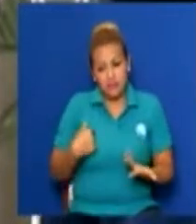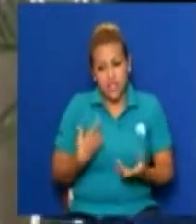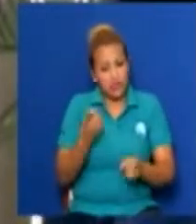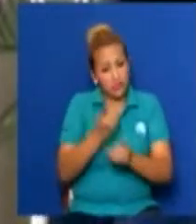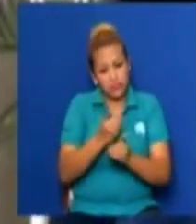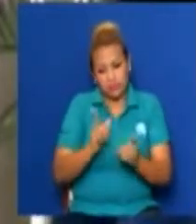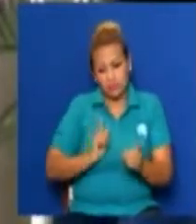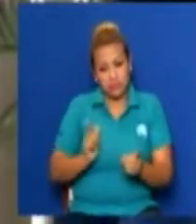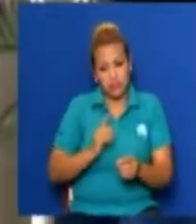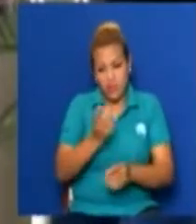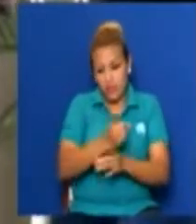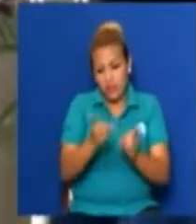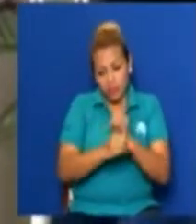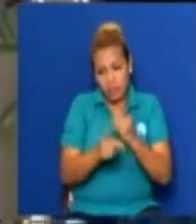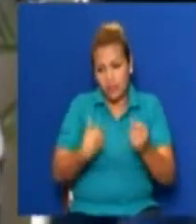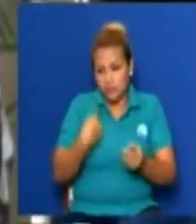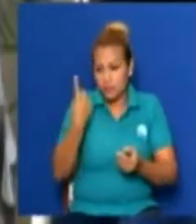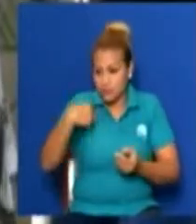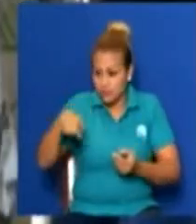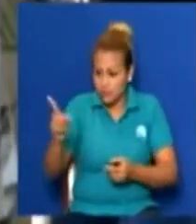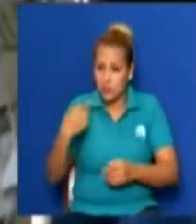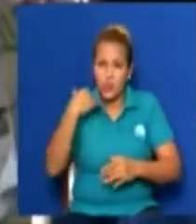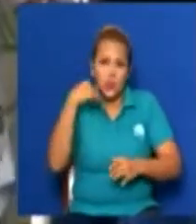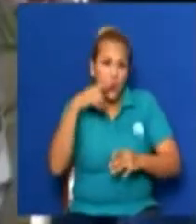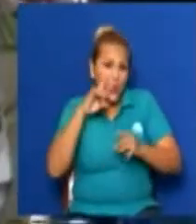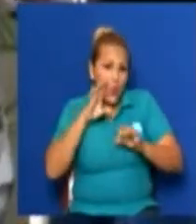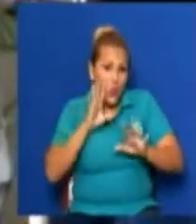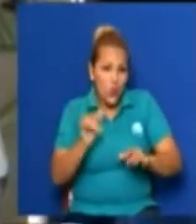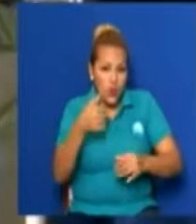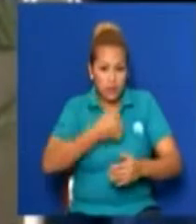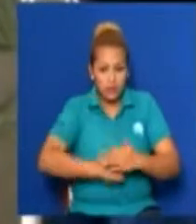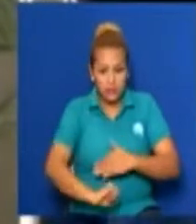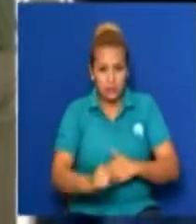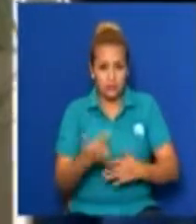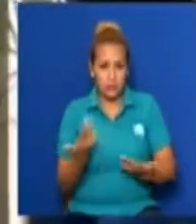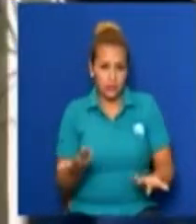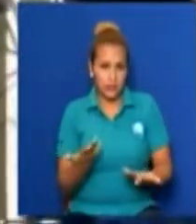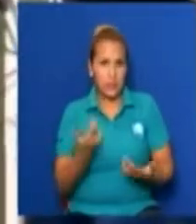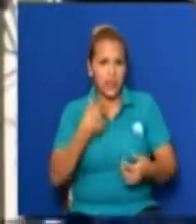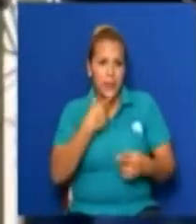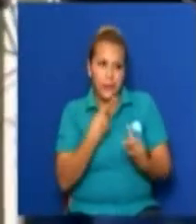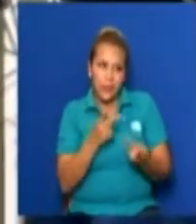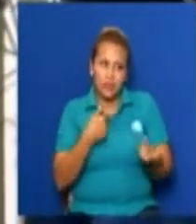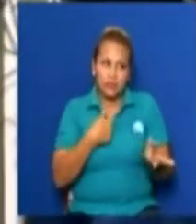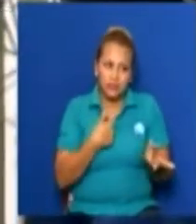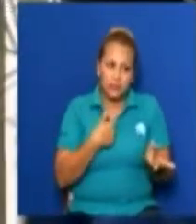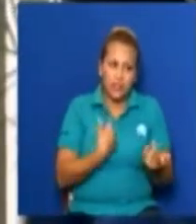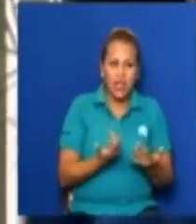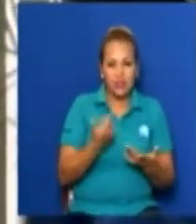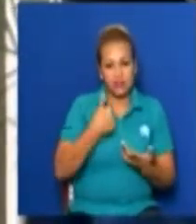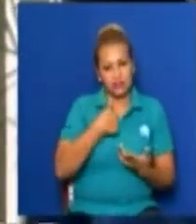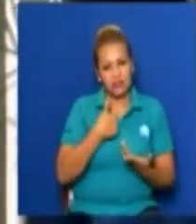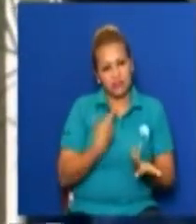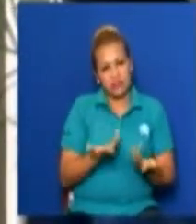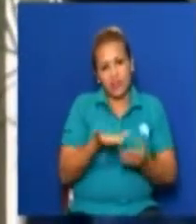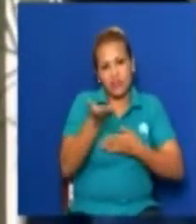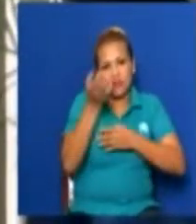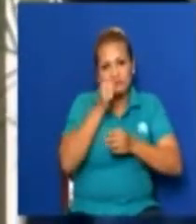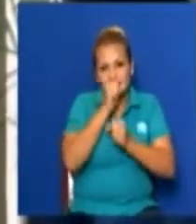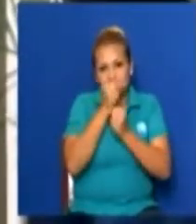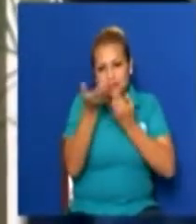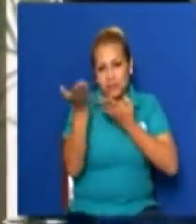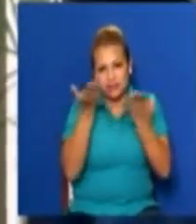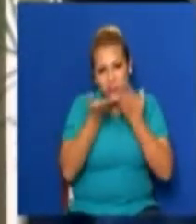se enferma. Y yo le entiendo que le tenga más confianza al fulano que a mí. Entonces, como